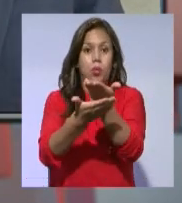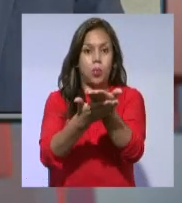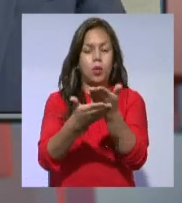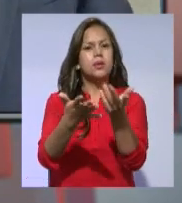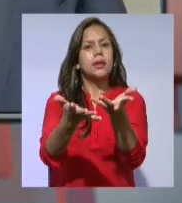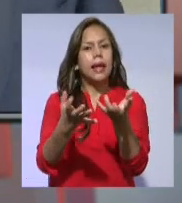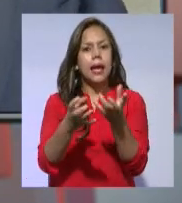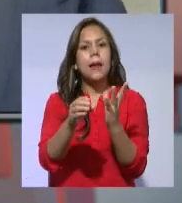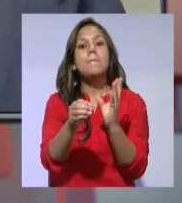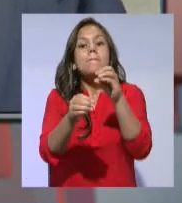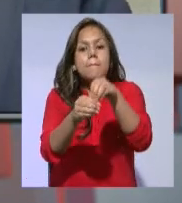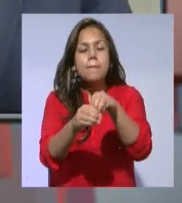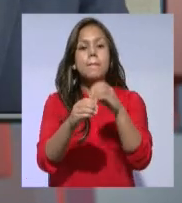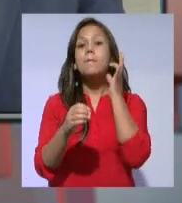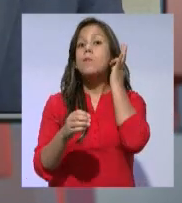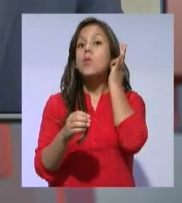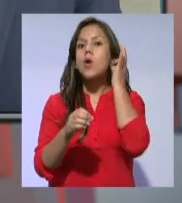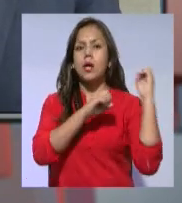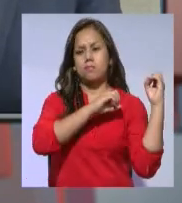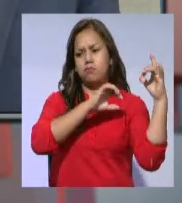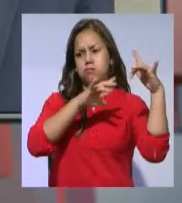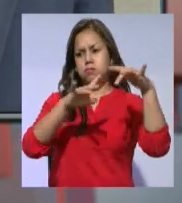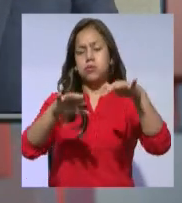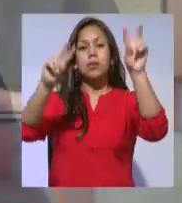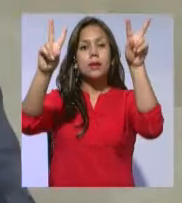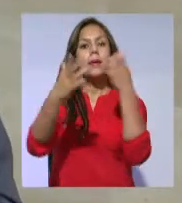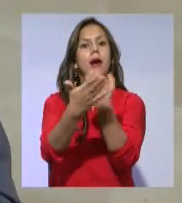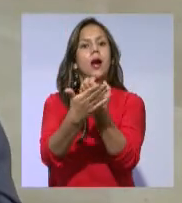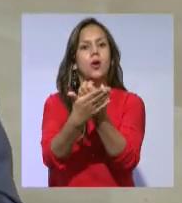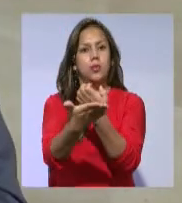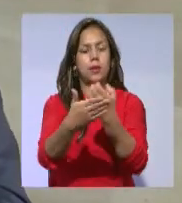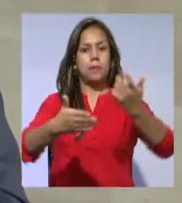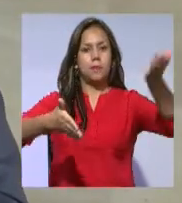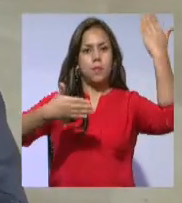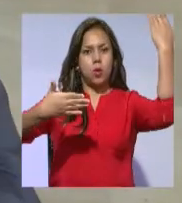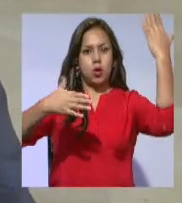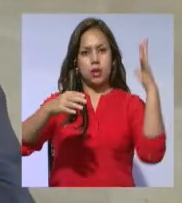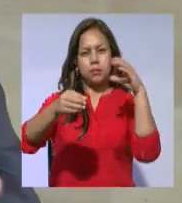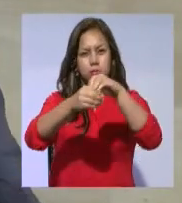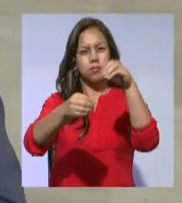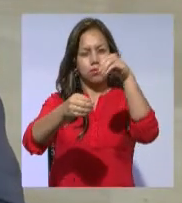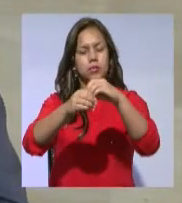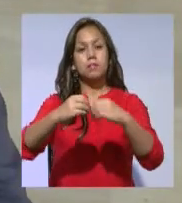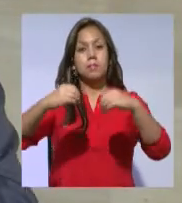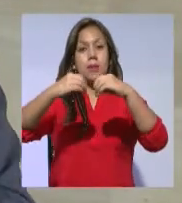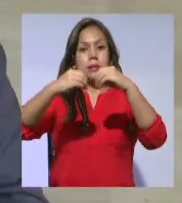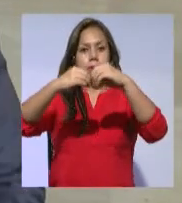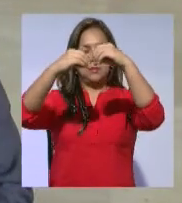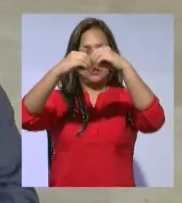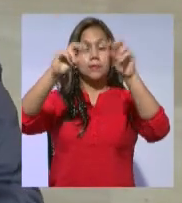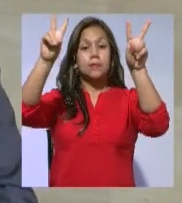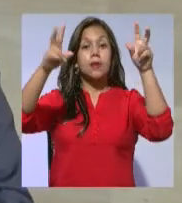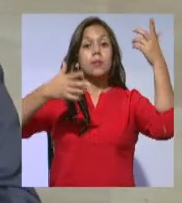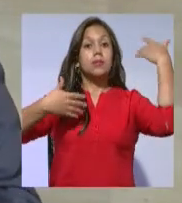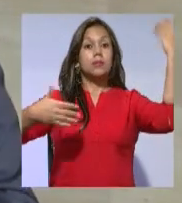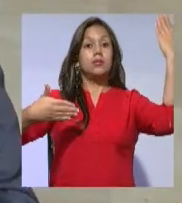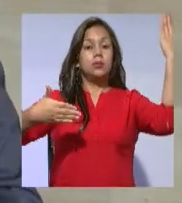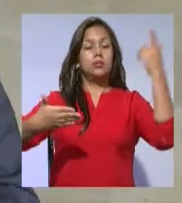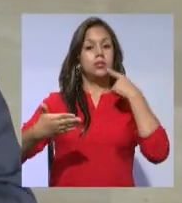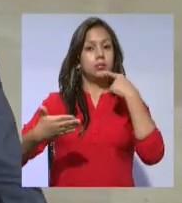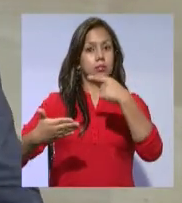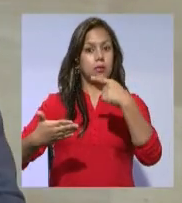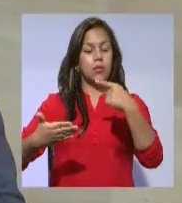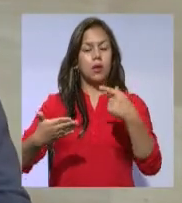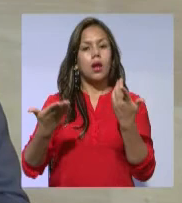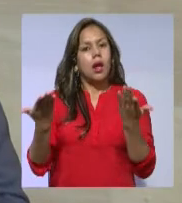mayor participación de las mujeres en el sector de la economía y la política sobre este punto sobre la política a la asambleísta maría josé carrión